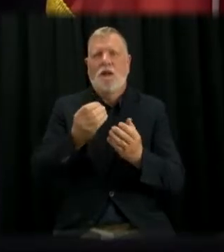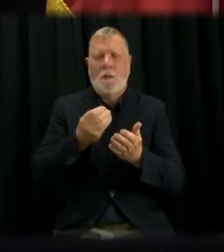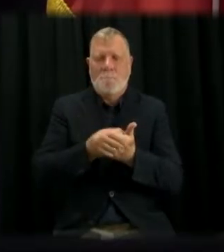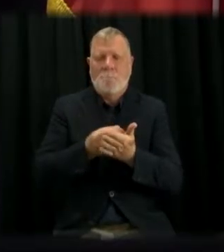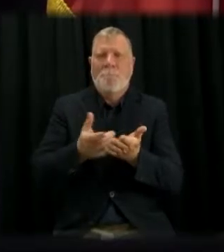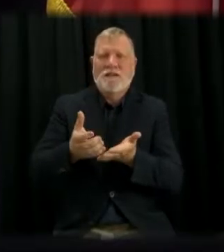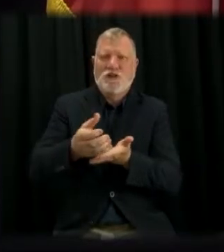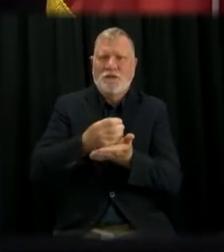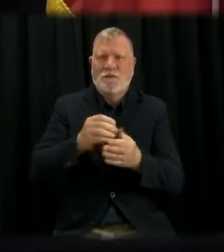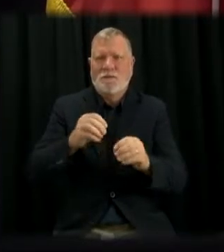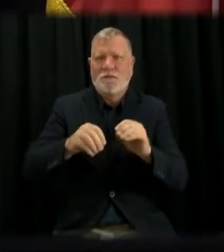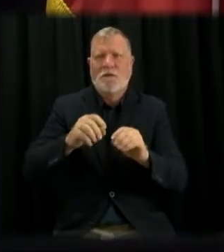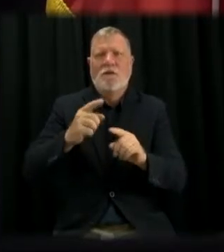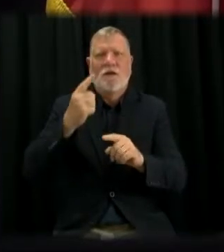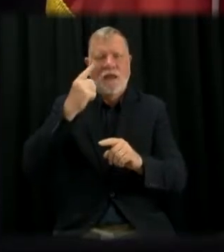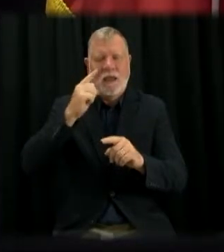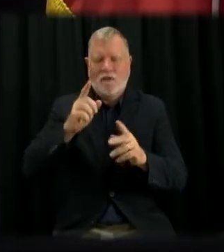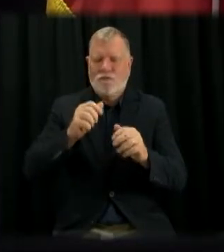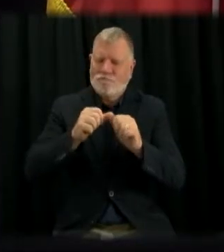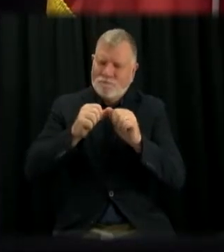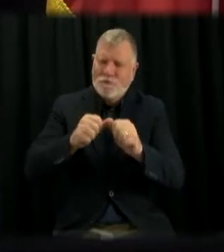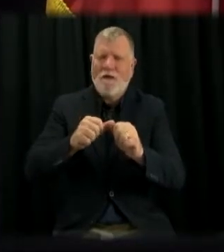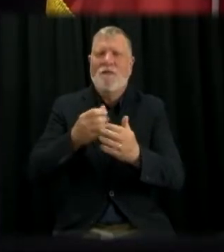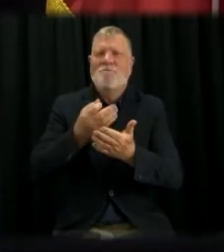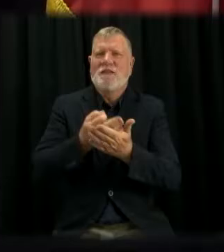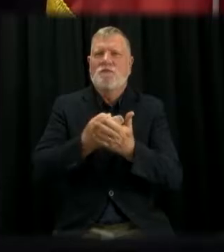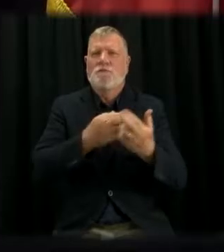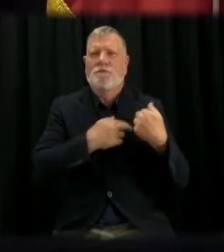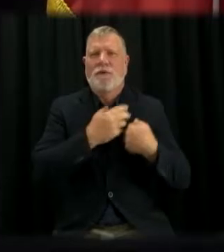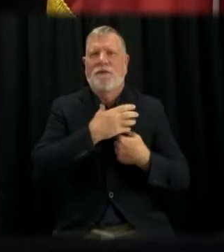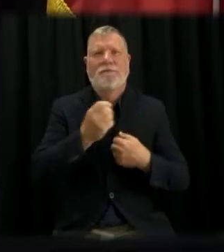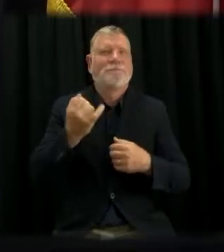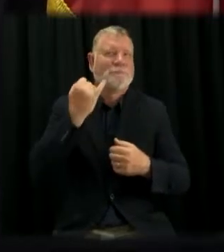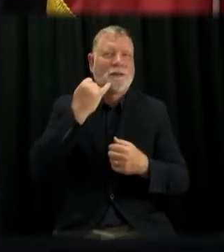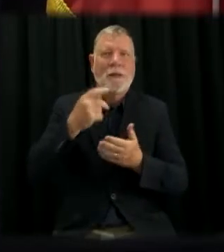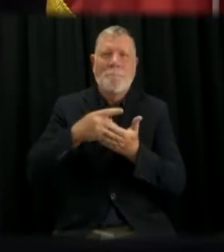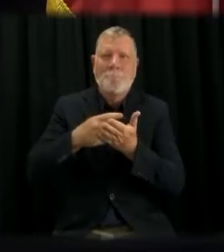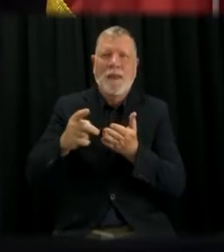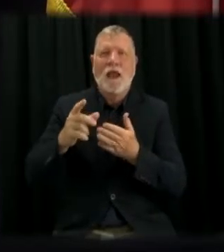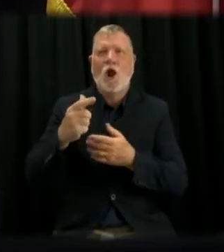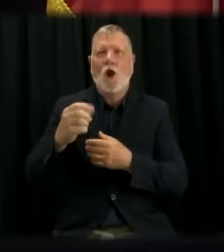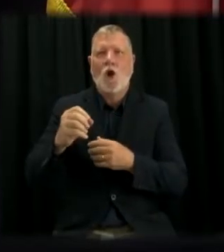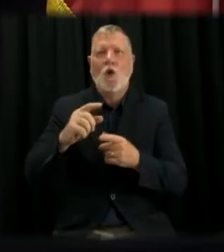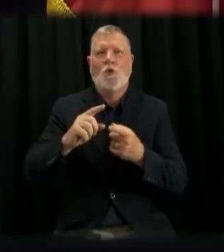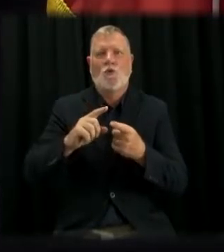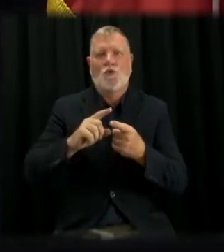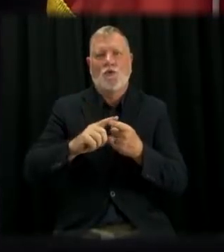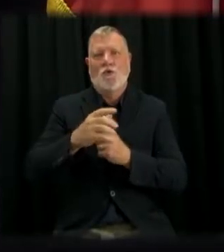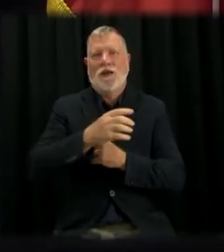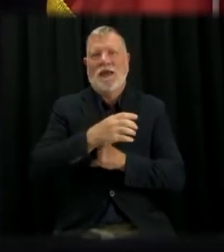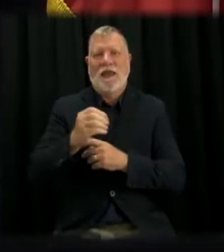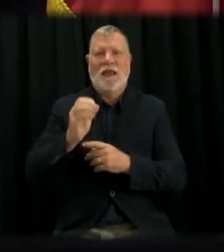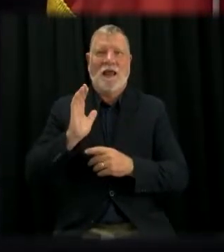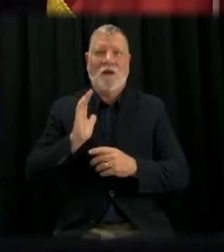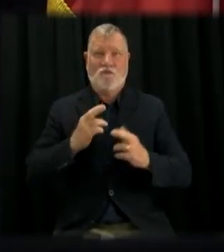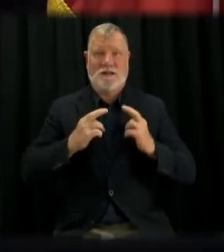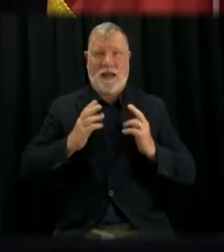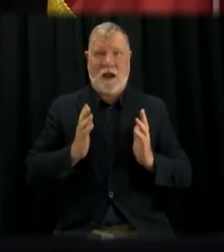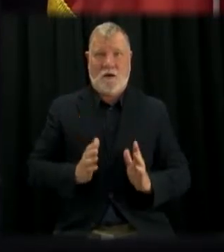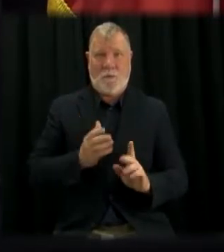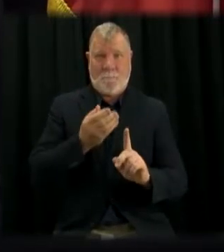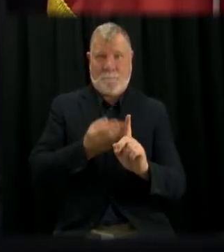más transparente para instaurar una responsabilidad fiscal y poder pagar con los pagos de retiro